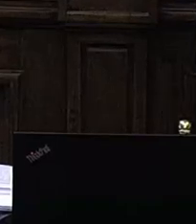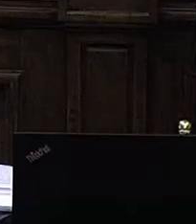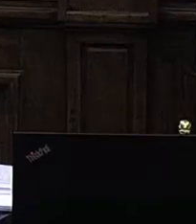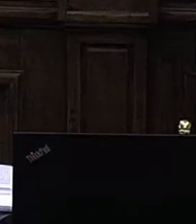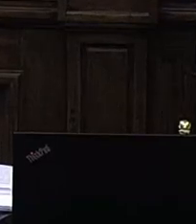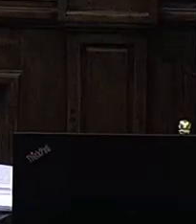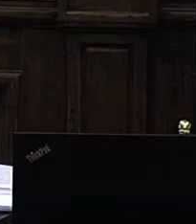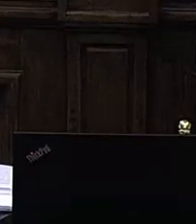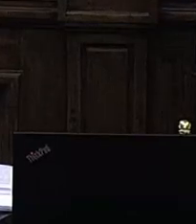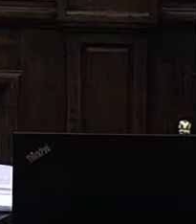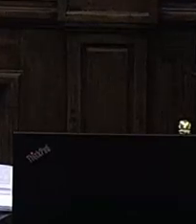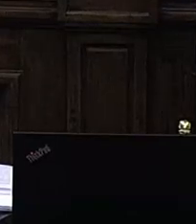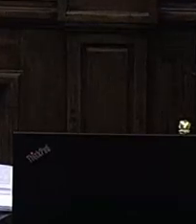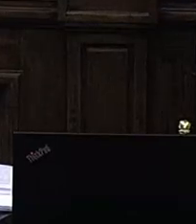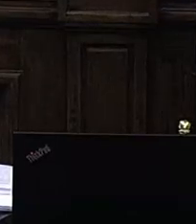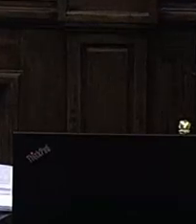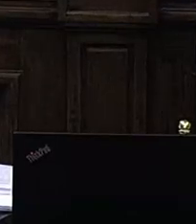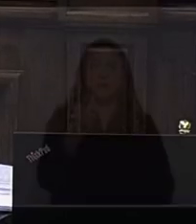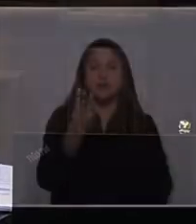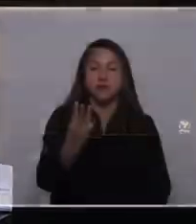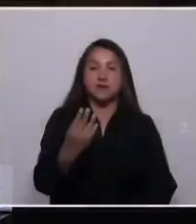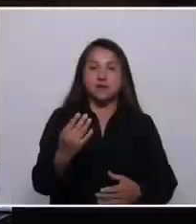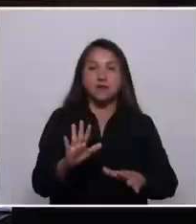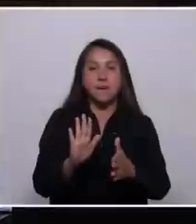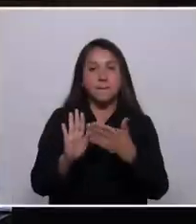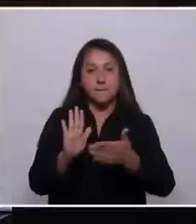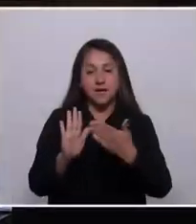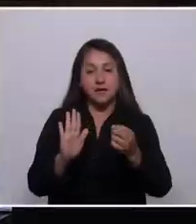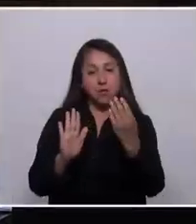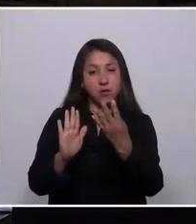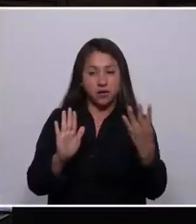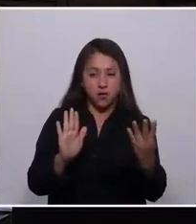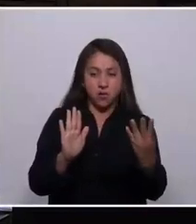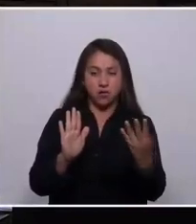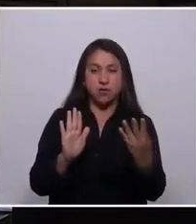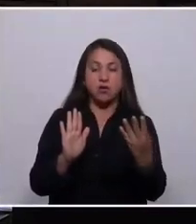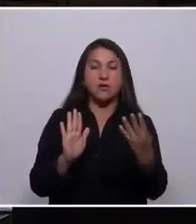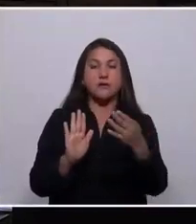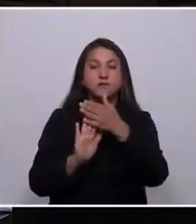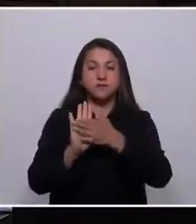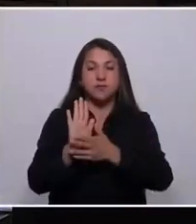Pasamos al artículo 23. Estamos en la página 44 del comparado.